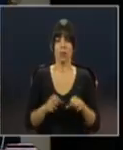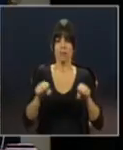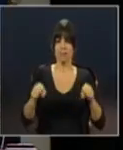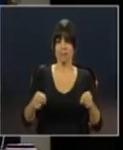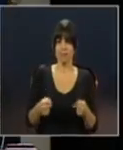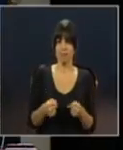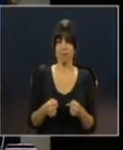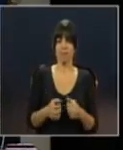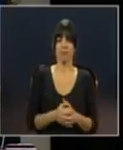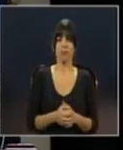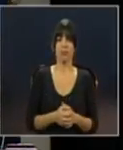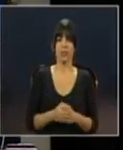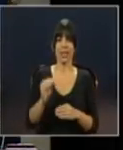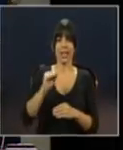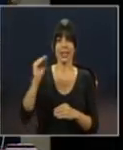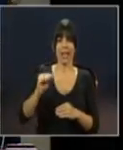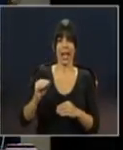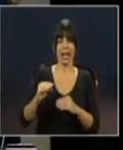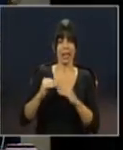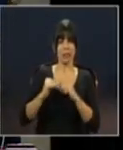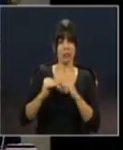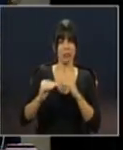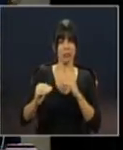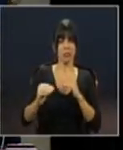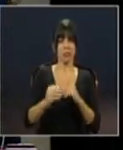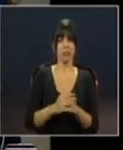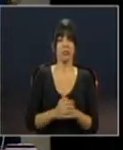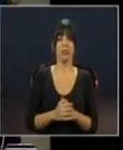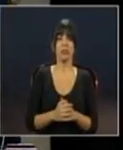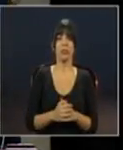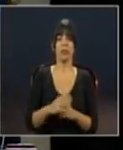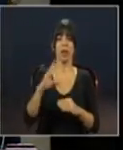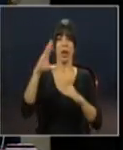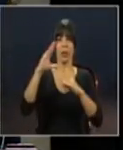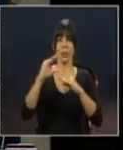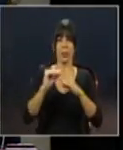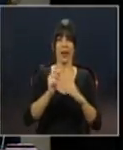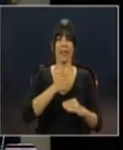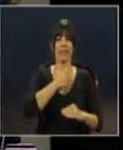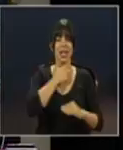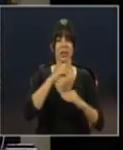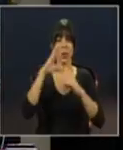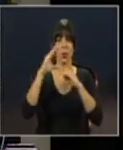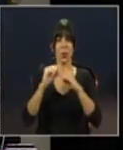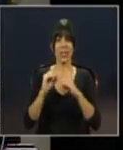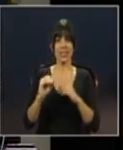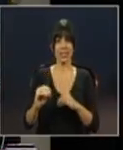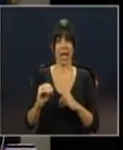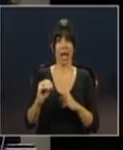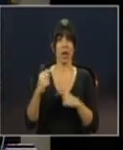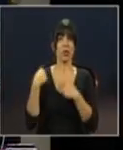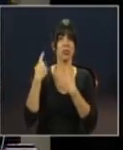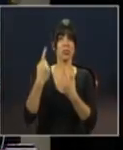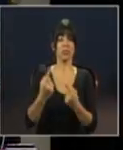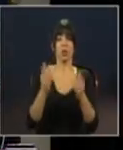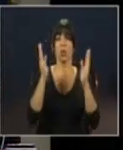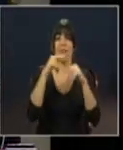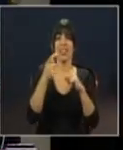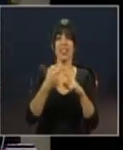alza de las tasas de interés y el decrecimiento a cero de la inflación, algo que no se registraba